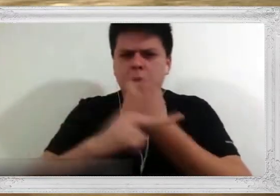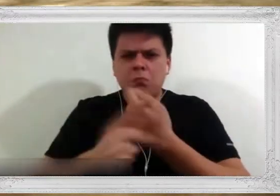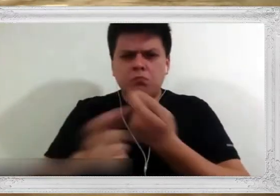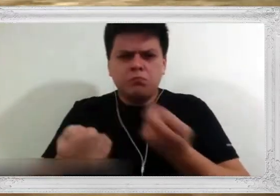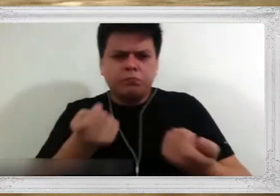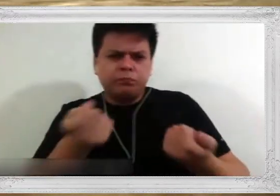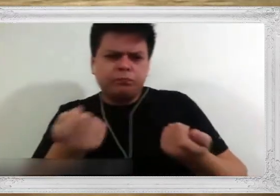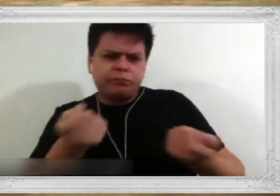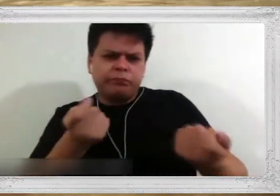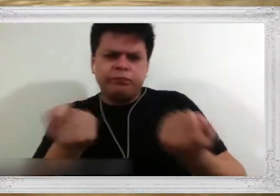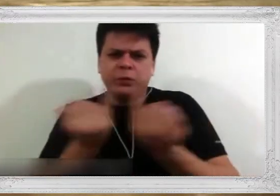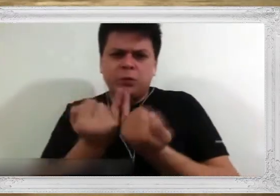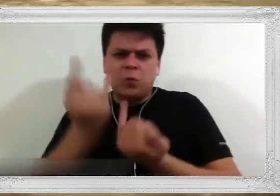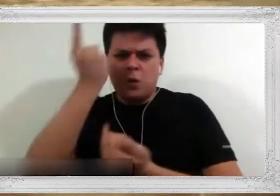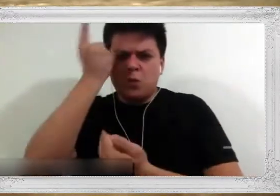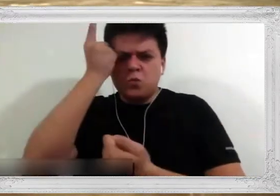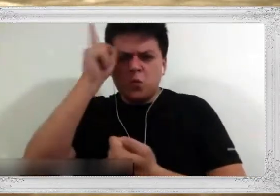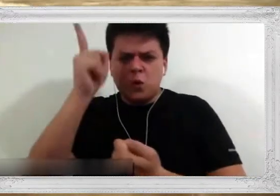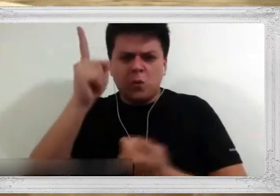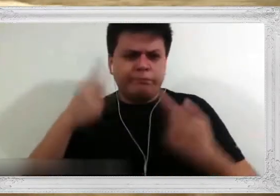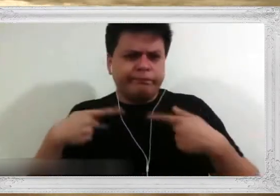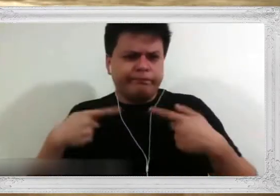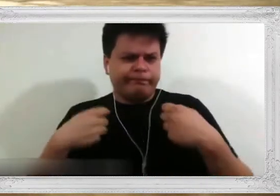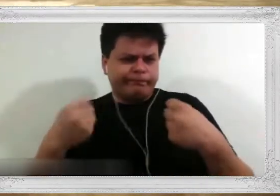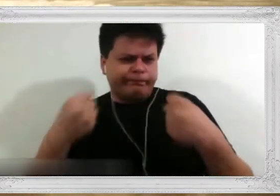y los poderosos los oprimen.